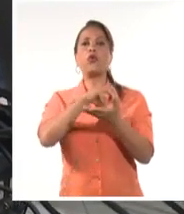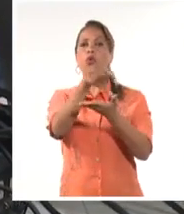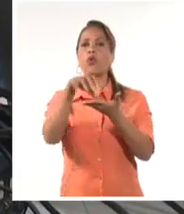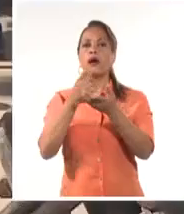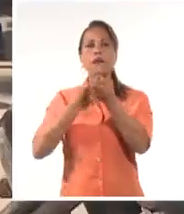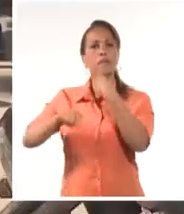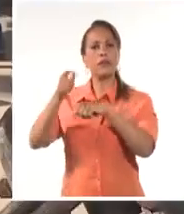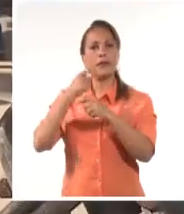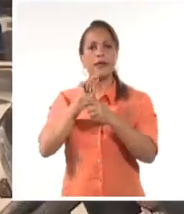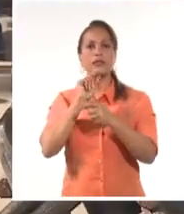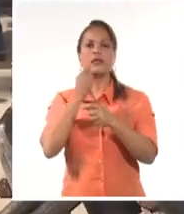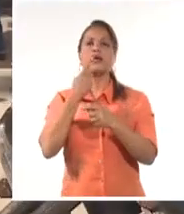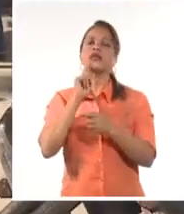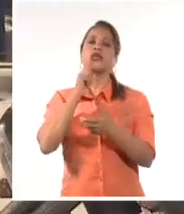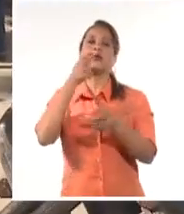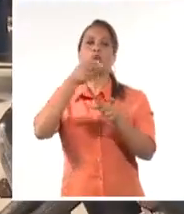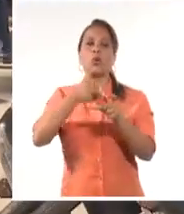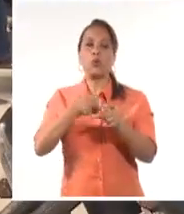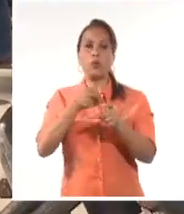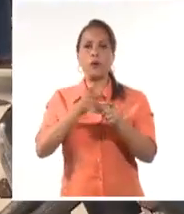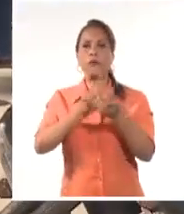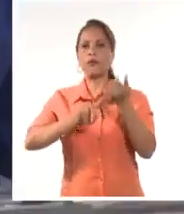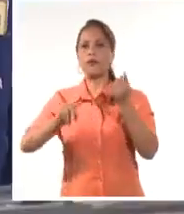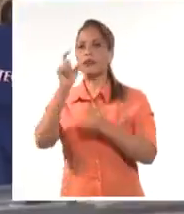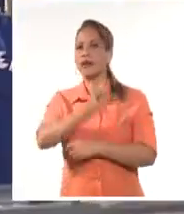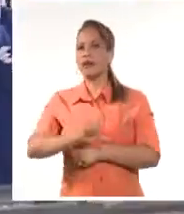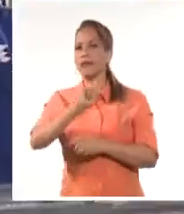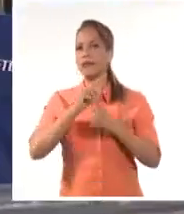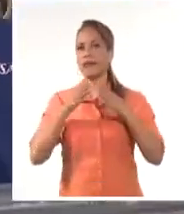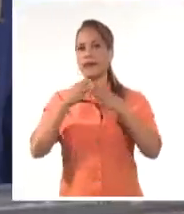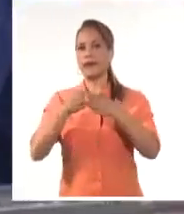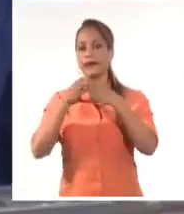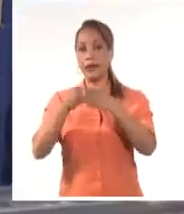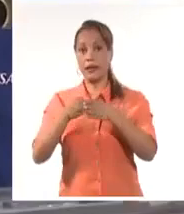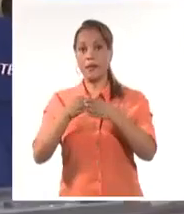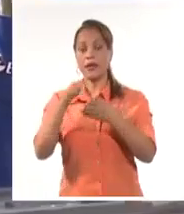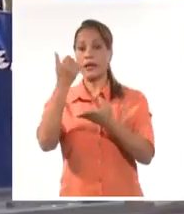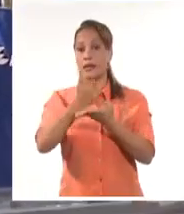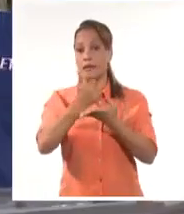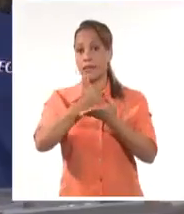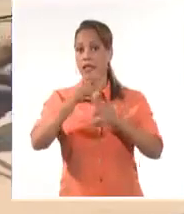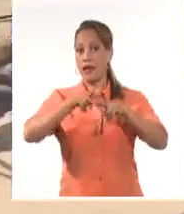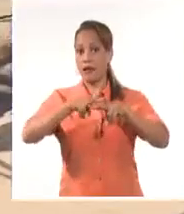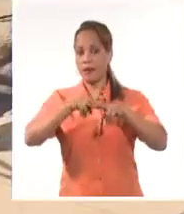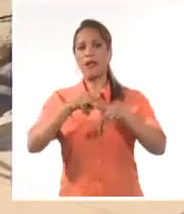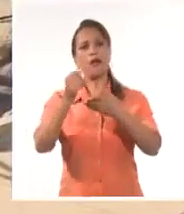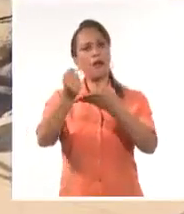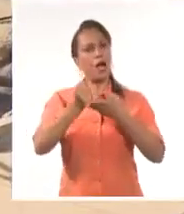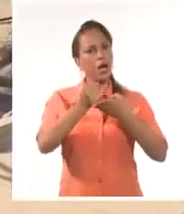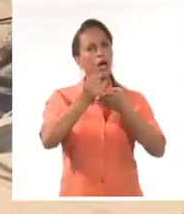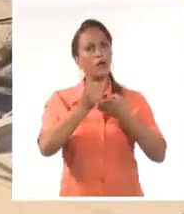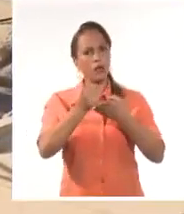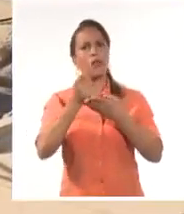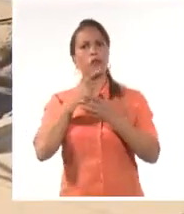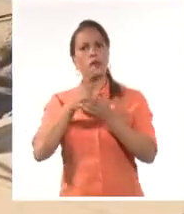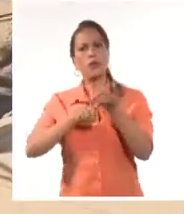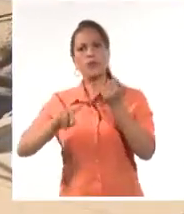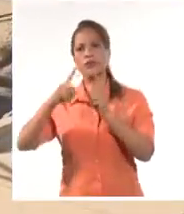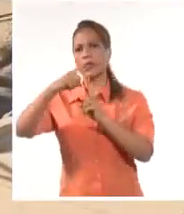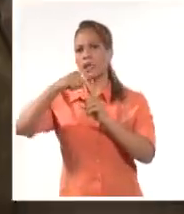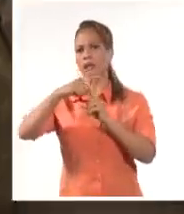al combustible. Provincias como Camagüey, Granma y la capital del país han apoyado a los telecomunicadores de este